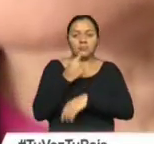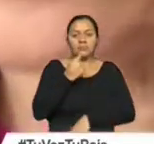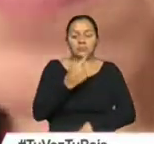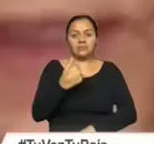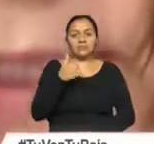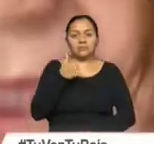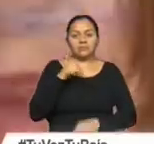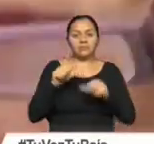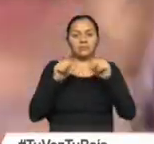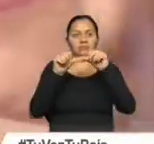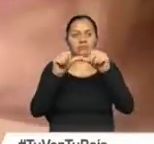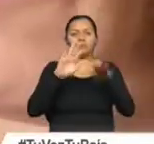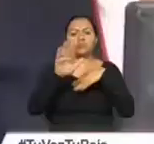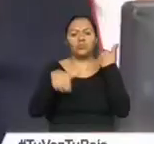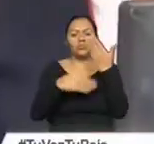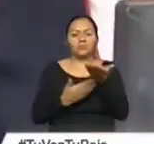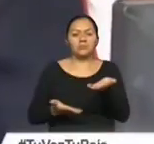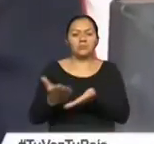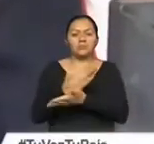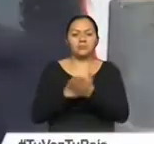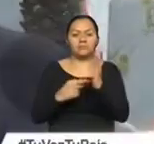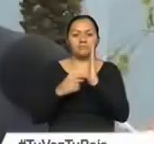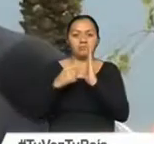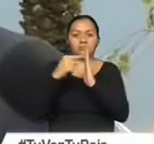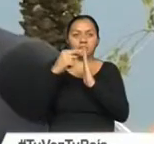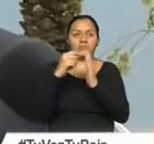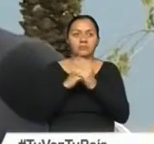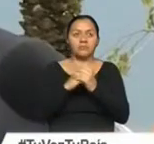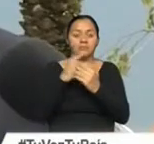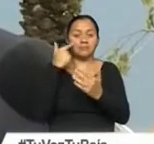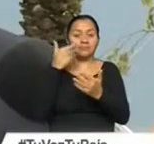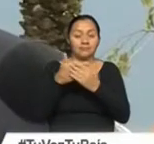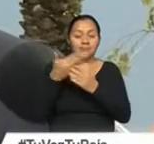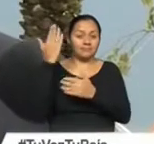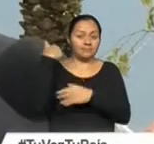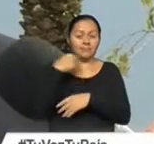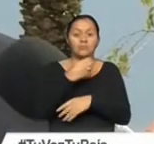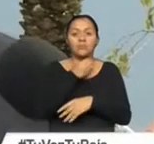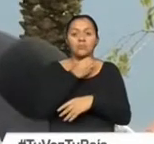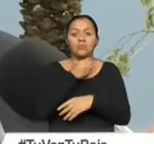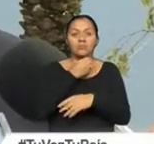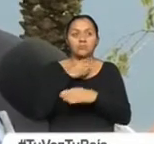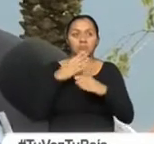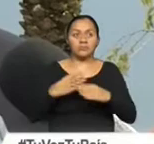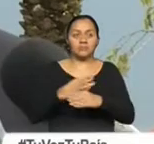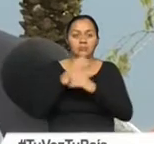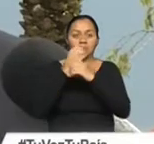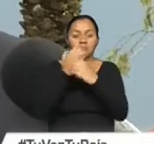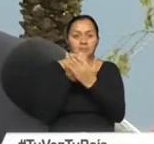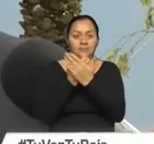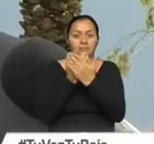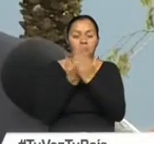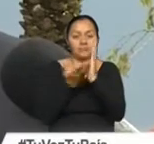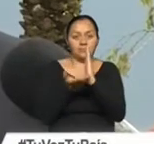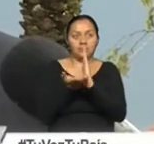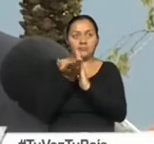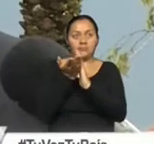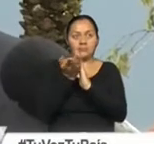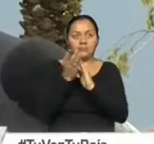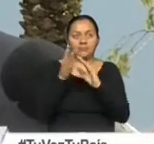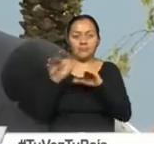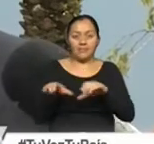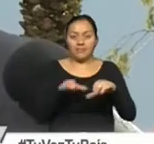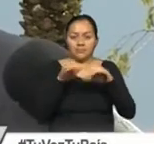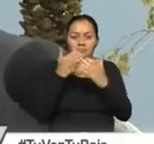una estabilización de la recaudación tributaria. Evidenciamos desde el mes de agosto una recuperación en la actividad